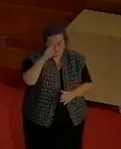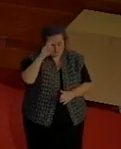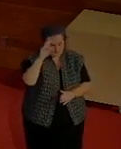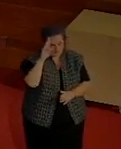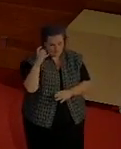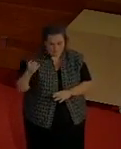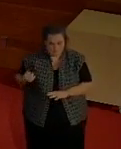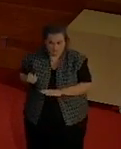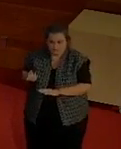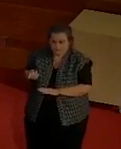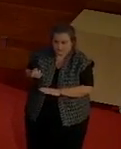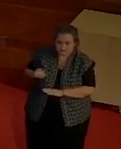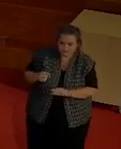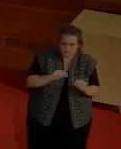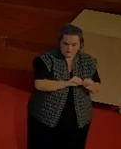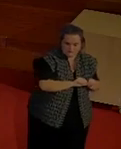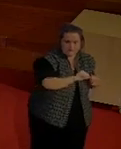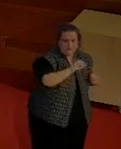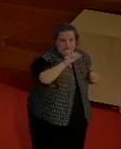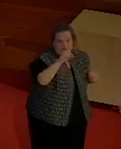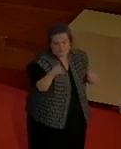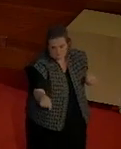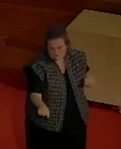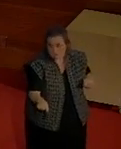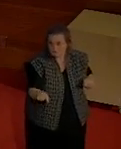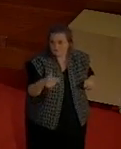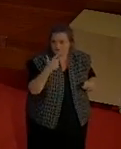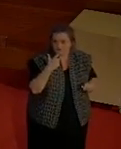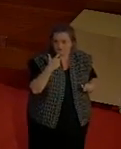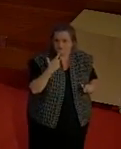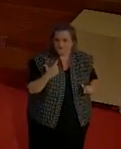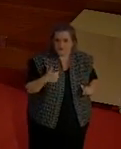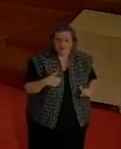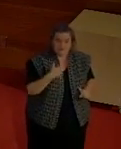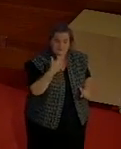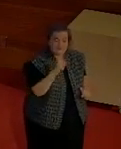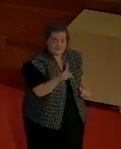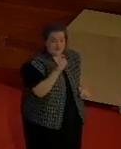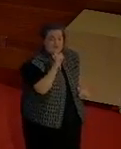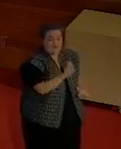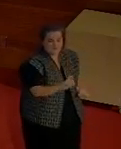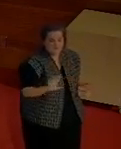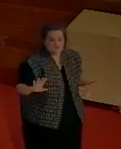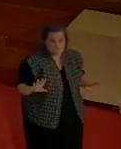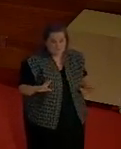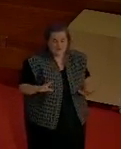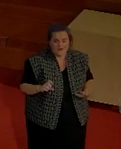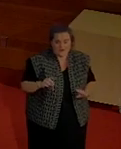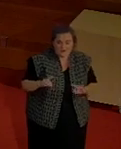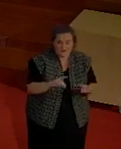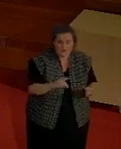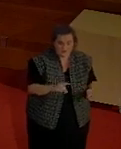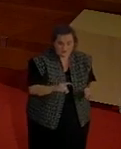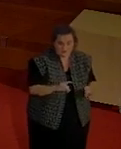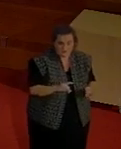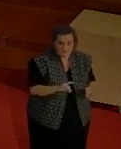vimos el titular cualquier cosa menos anecdótico te estoy diciendo que voy a meter mis productos por tierra con